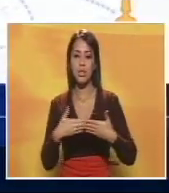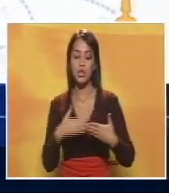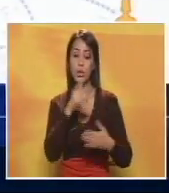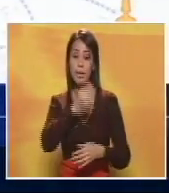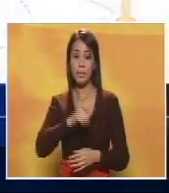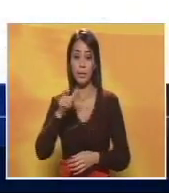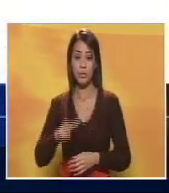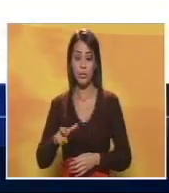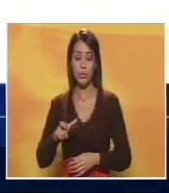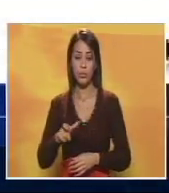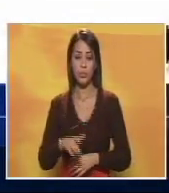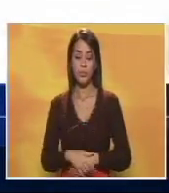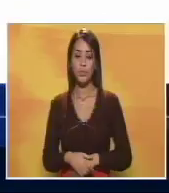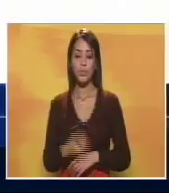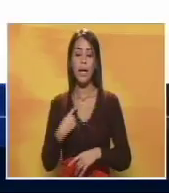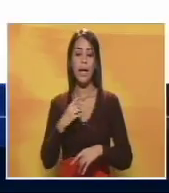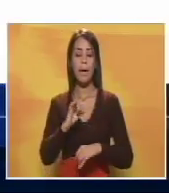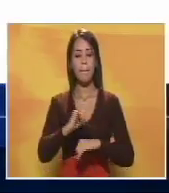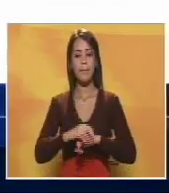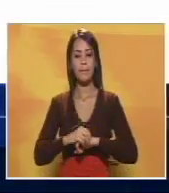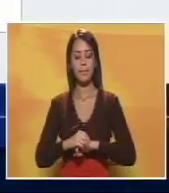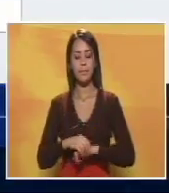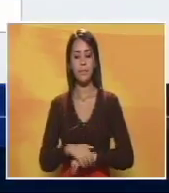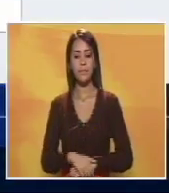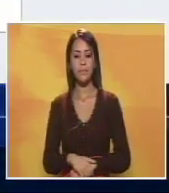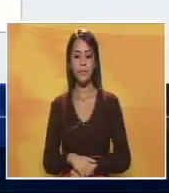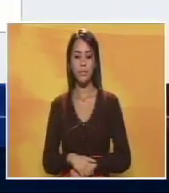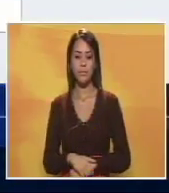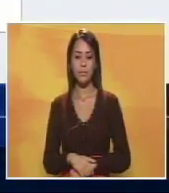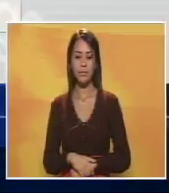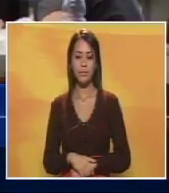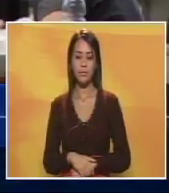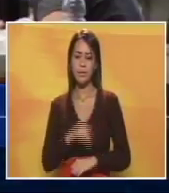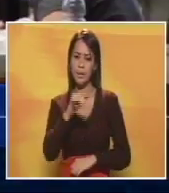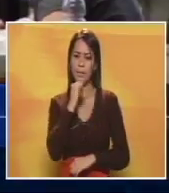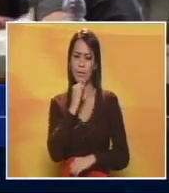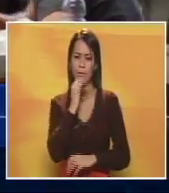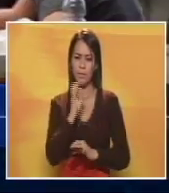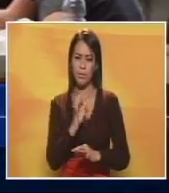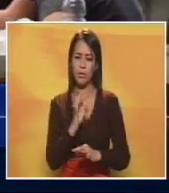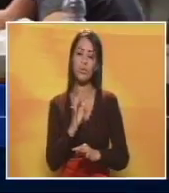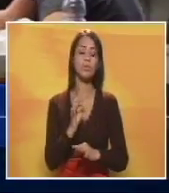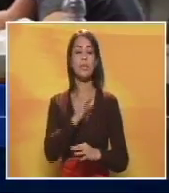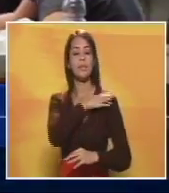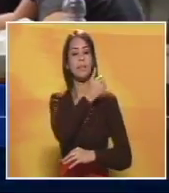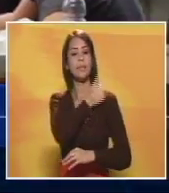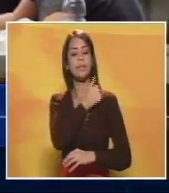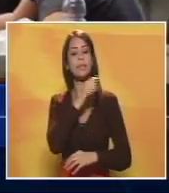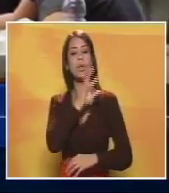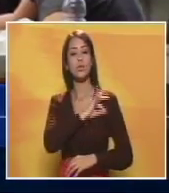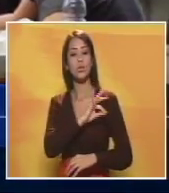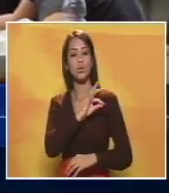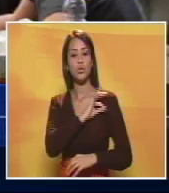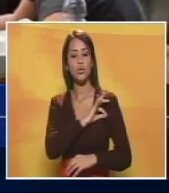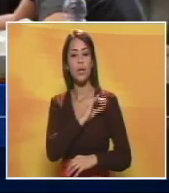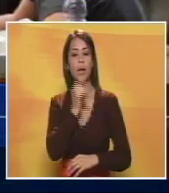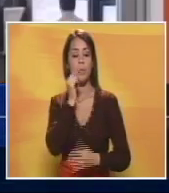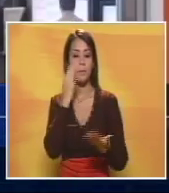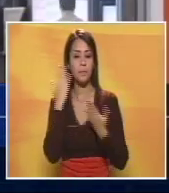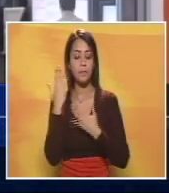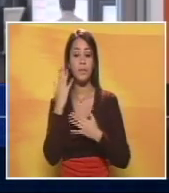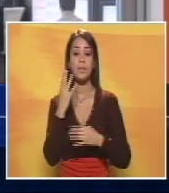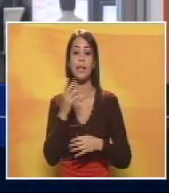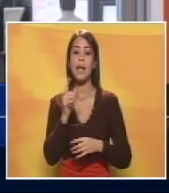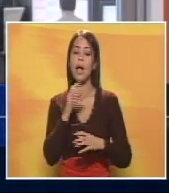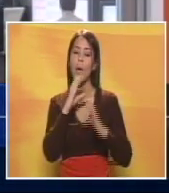comunitarios a la consultora británica Cambridge Analytica. Asimismo, informó que el directivo de la red social, Mark Zuckerberg, hablará